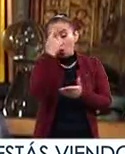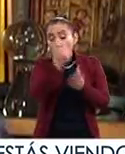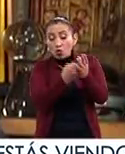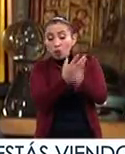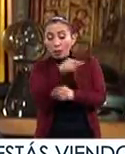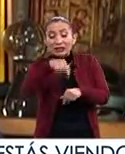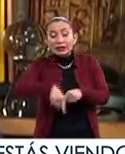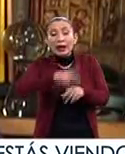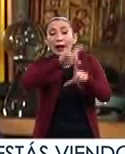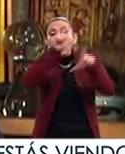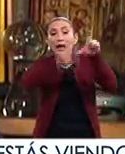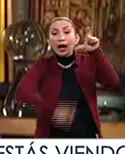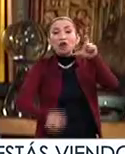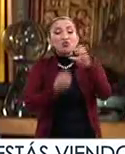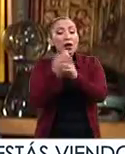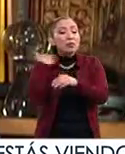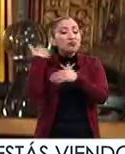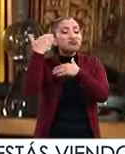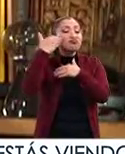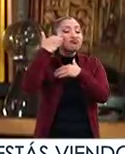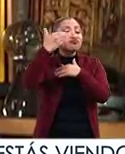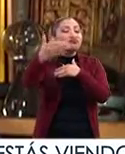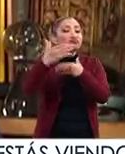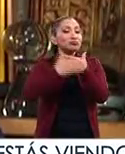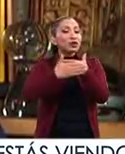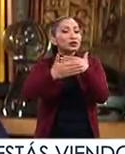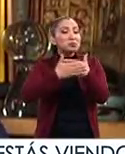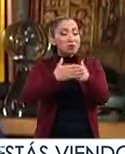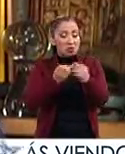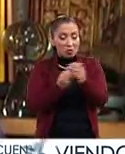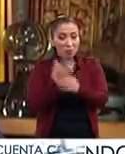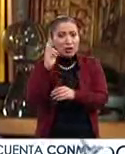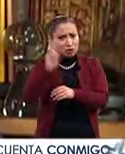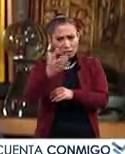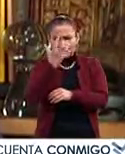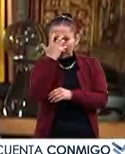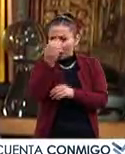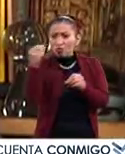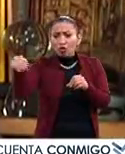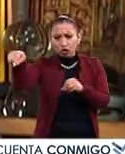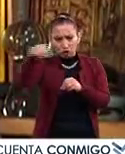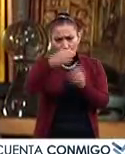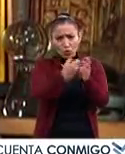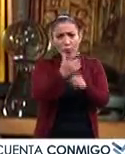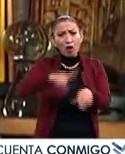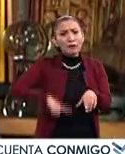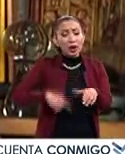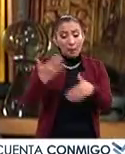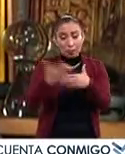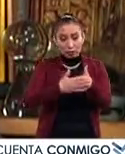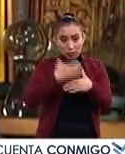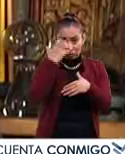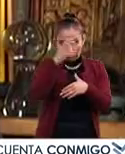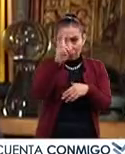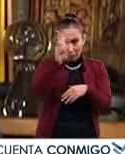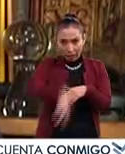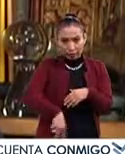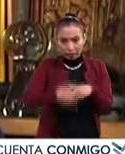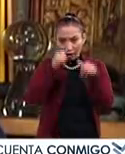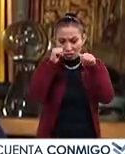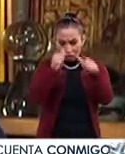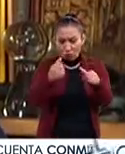nuevo es que este país soplan vientos nuevos. Y yo me lo tomé en serio y muchos en la nueva administración se lo están tomando en